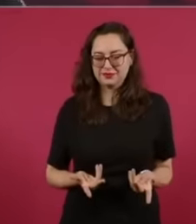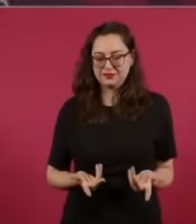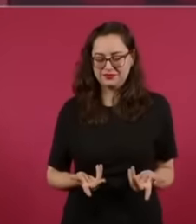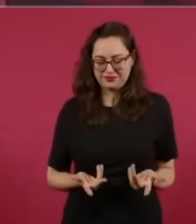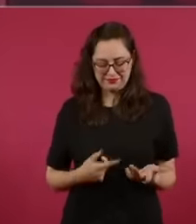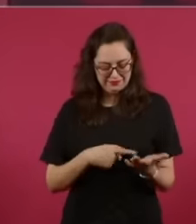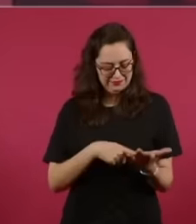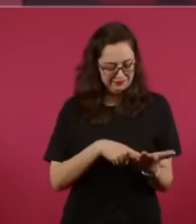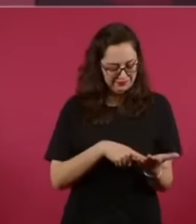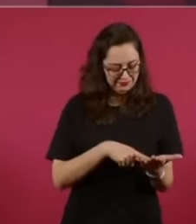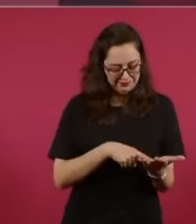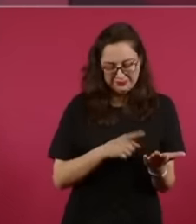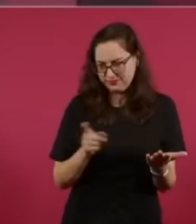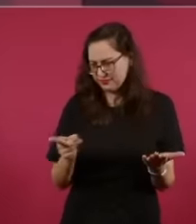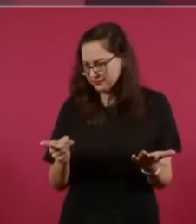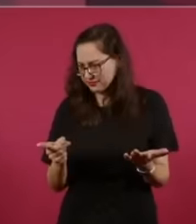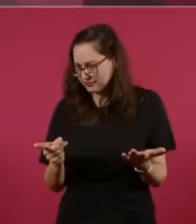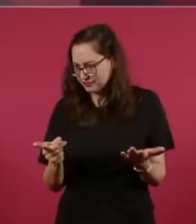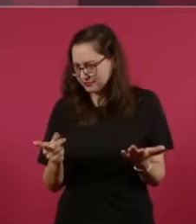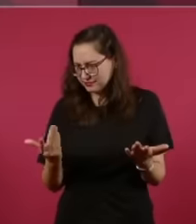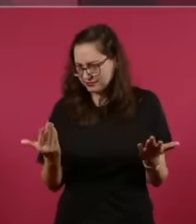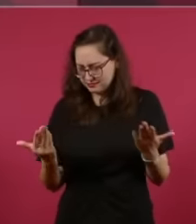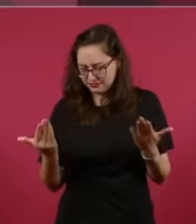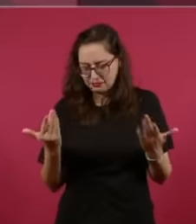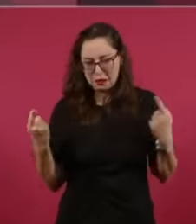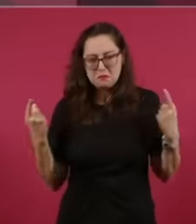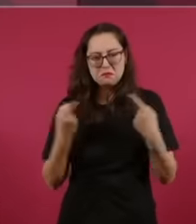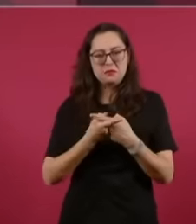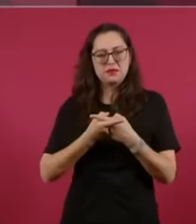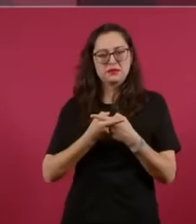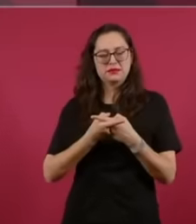no correspondía a la realidad.